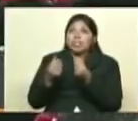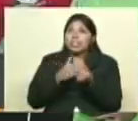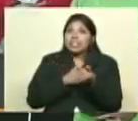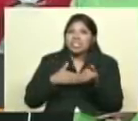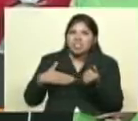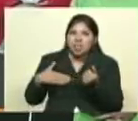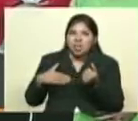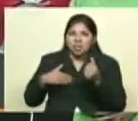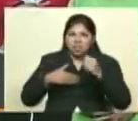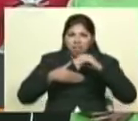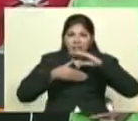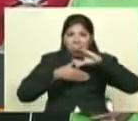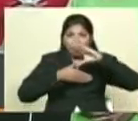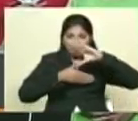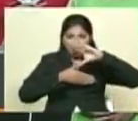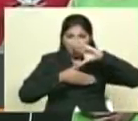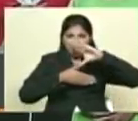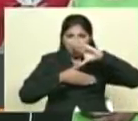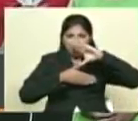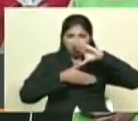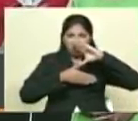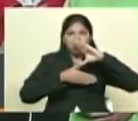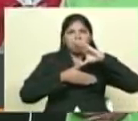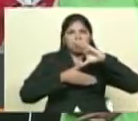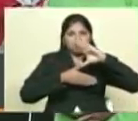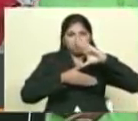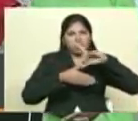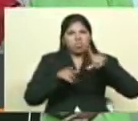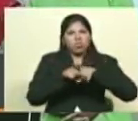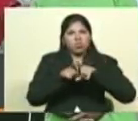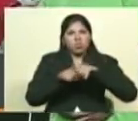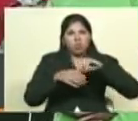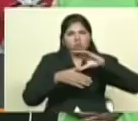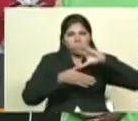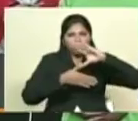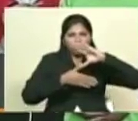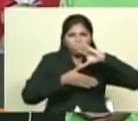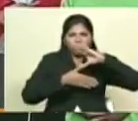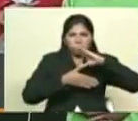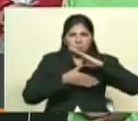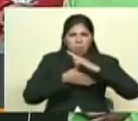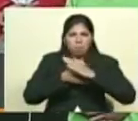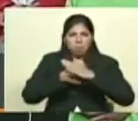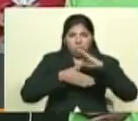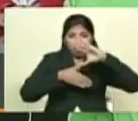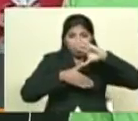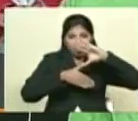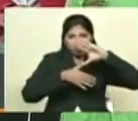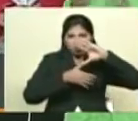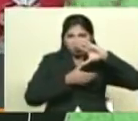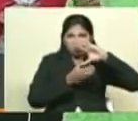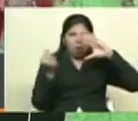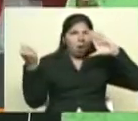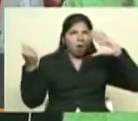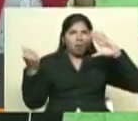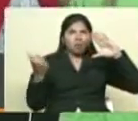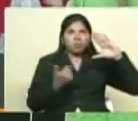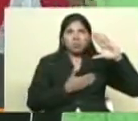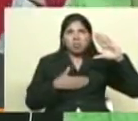miseria en nombre de la libertad. Simón Bolívar, profecía que se cumplió todo el siglo XIX y todo el siglo